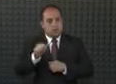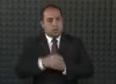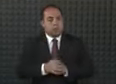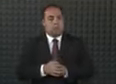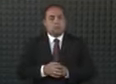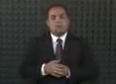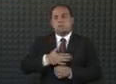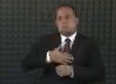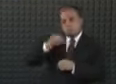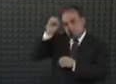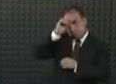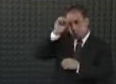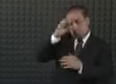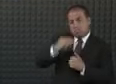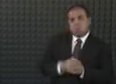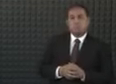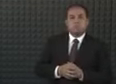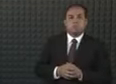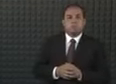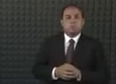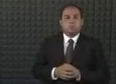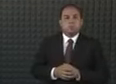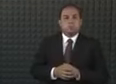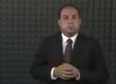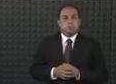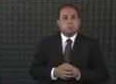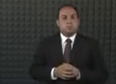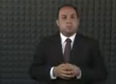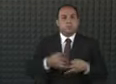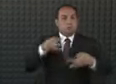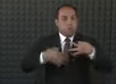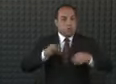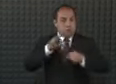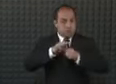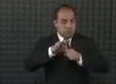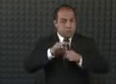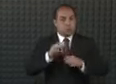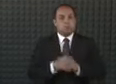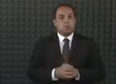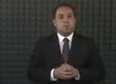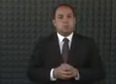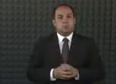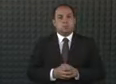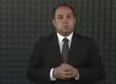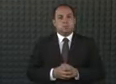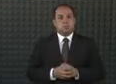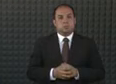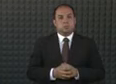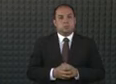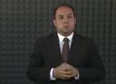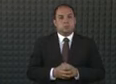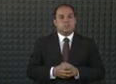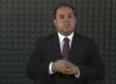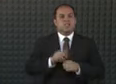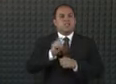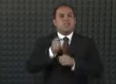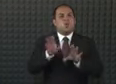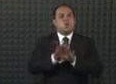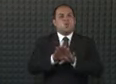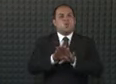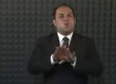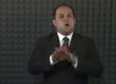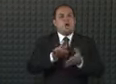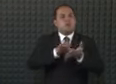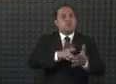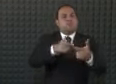Mi opinión es que en general los tribunales electorales se volvieron cuotas de partidos políticos